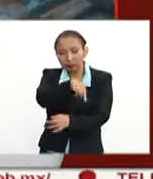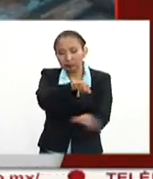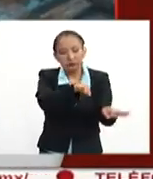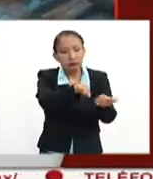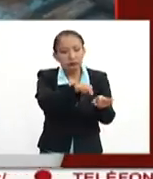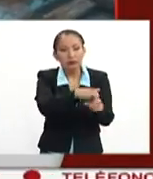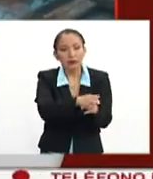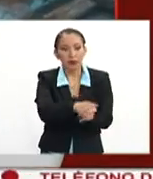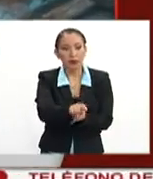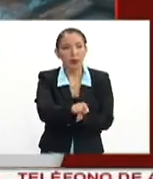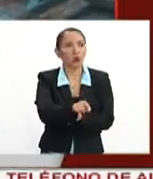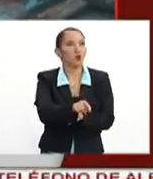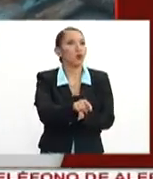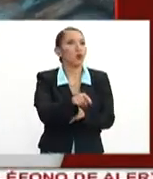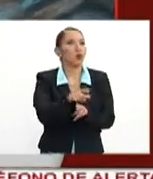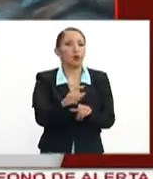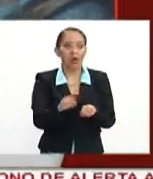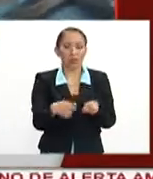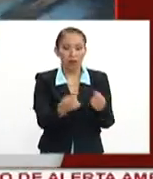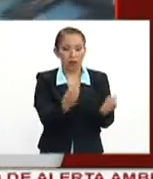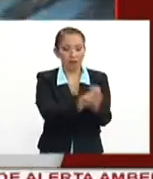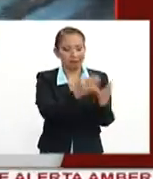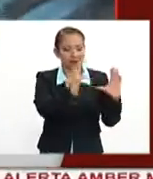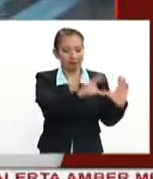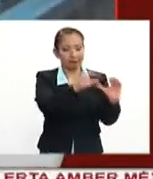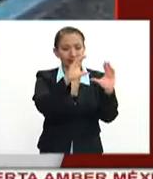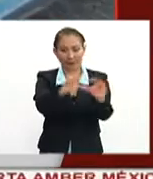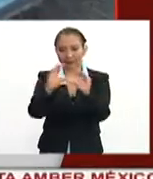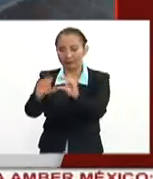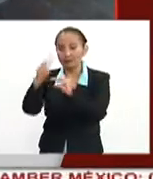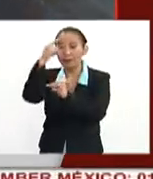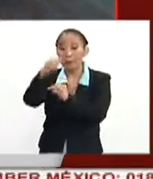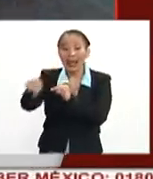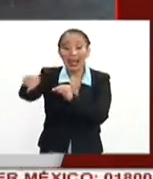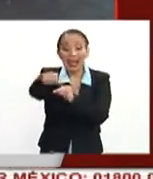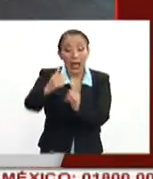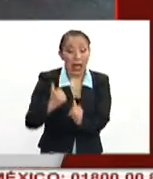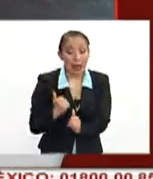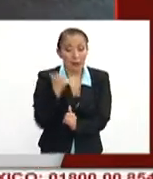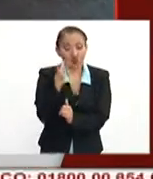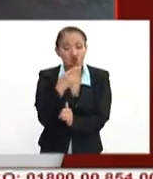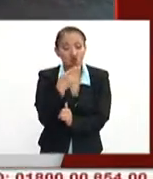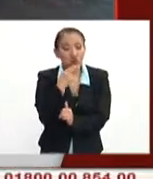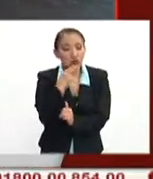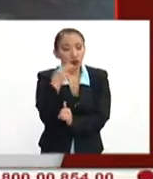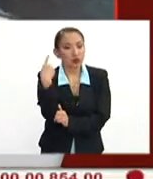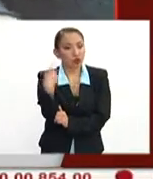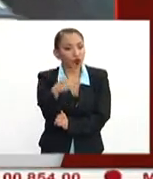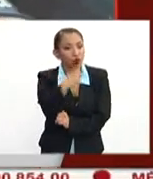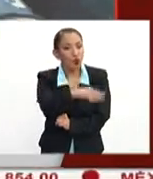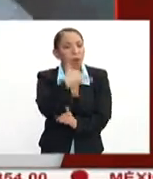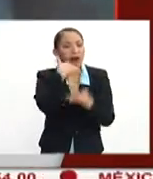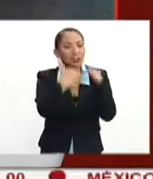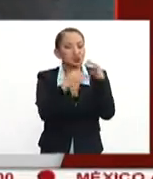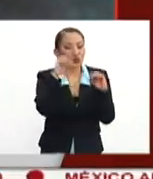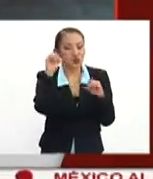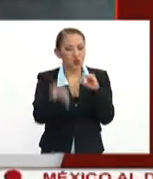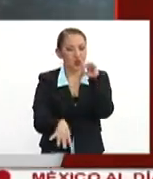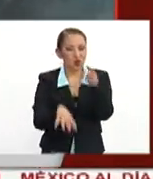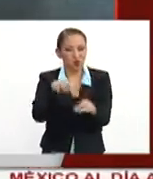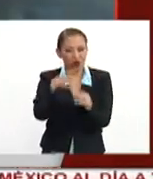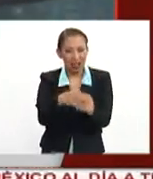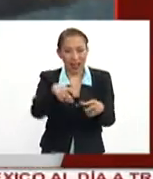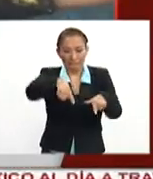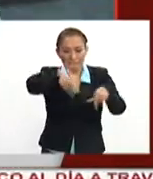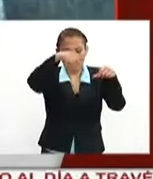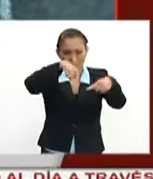es darles una capacitación para el aprovechamiento y el manejo de los residuos sólidos de una